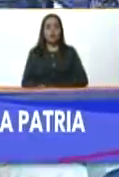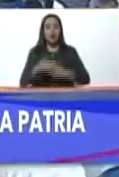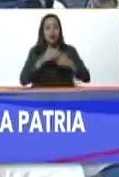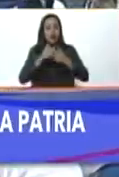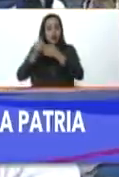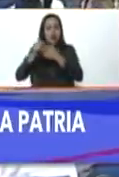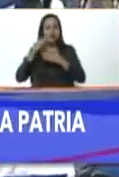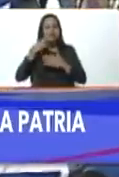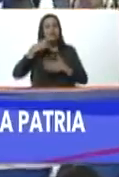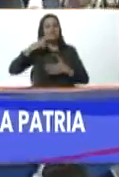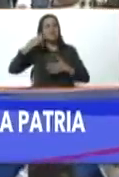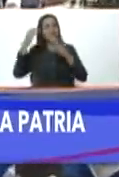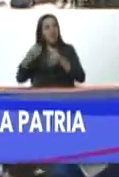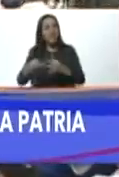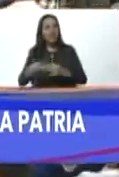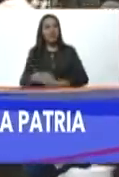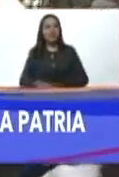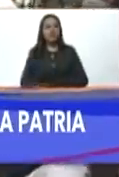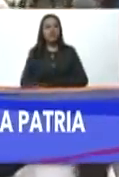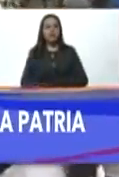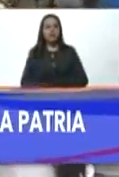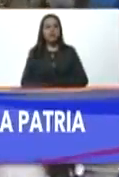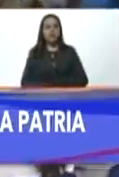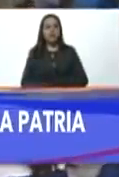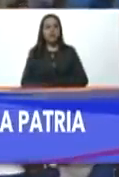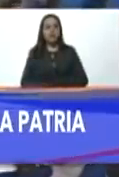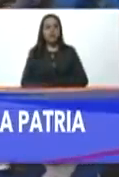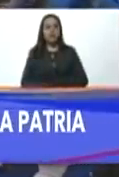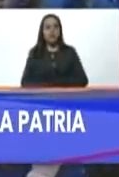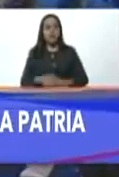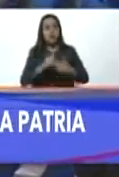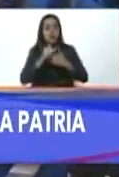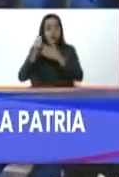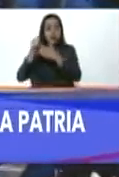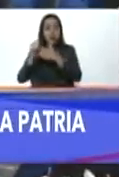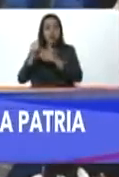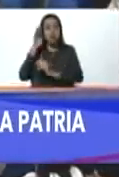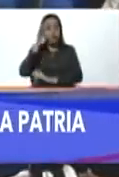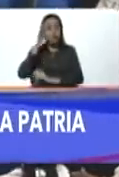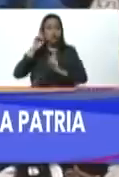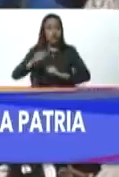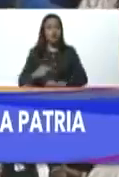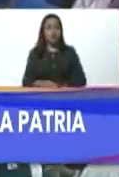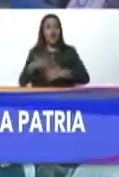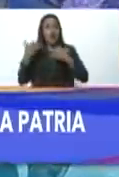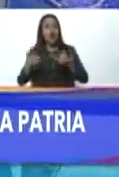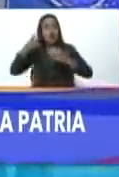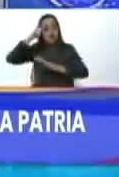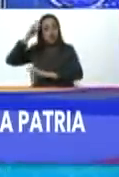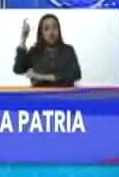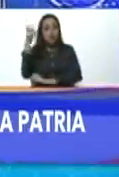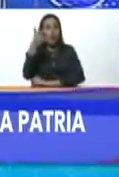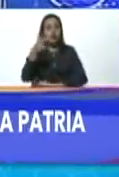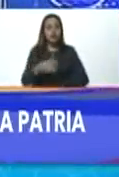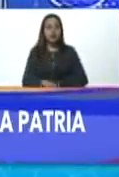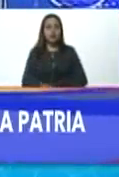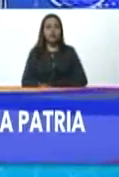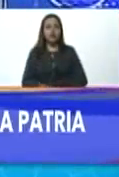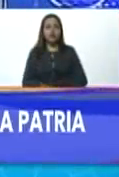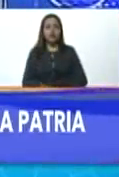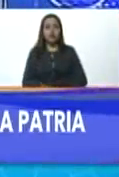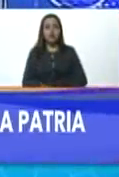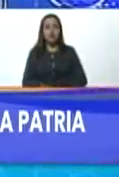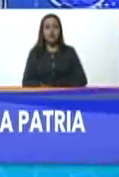verdad, un liderazgo portentoso. Bueno, y nos vamos al Guárico, al